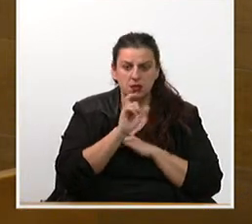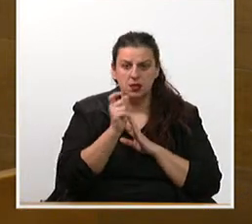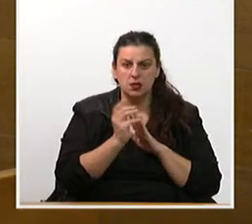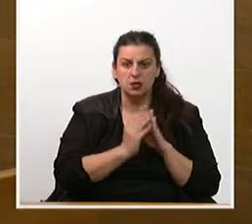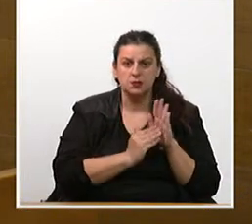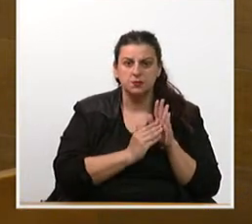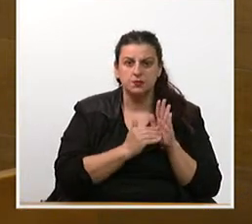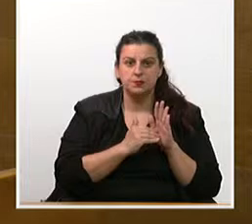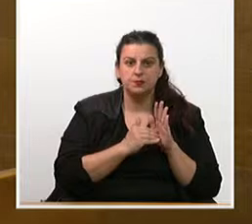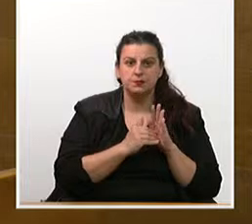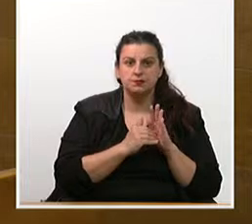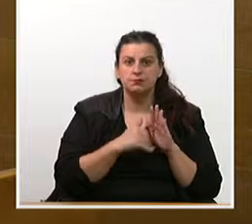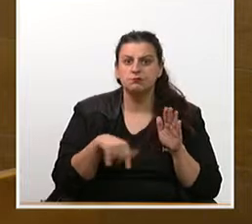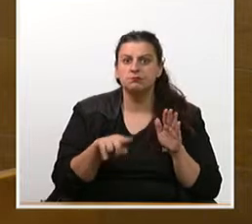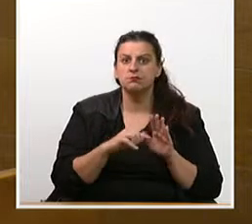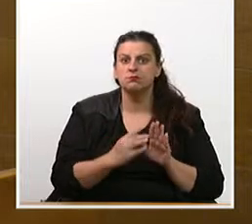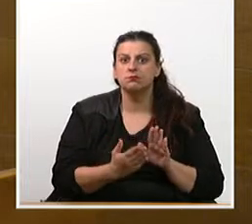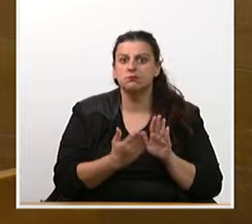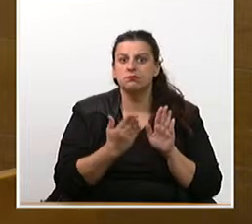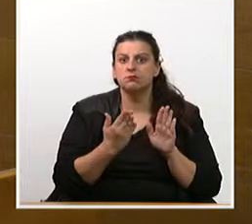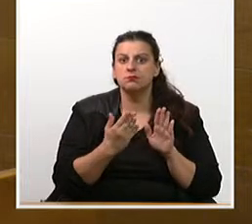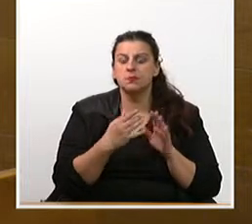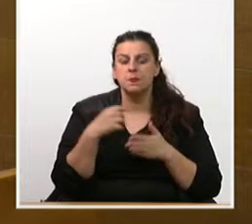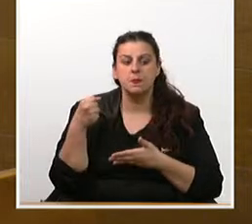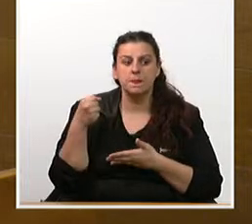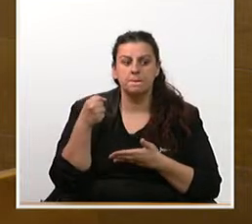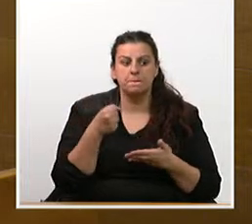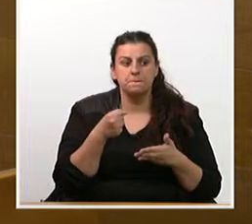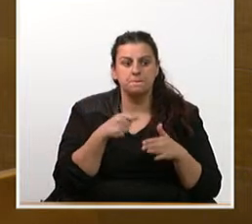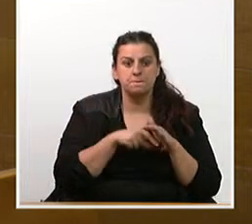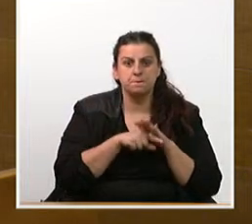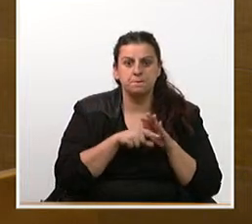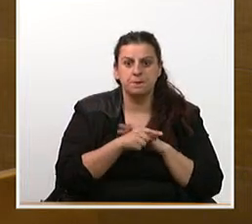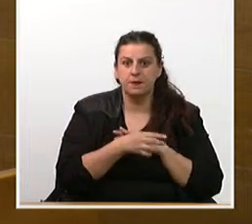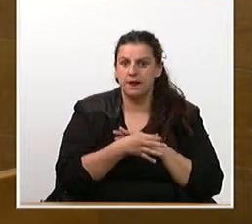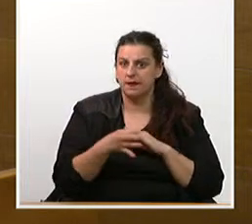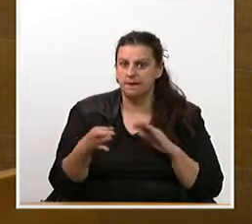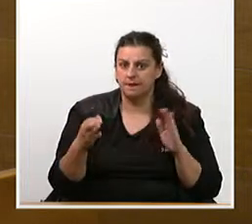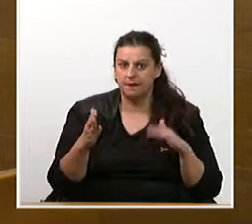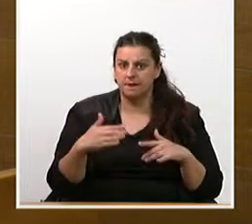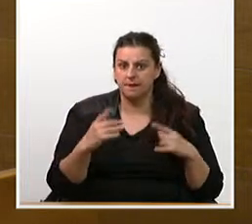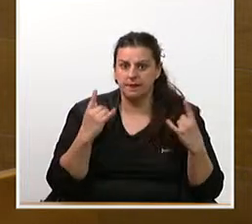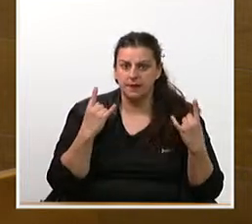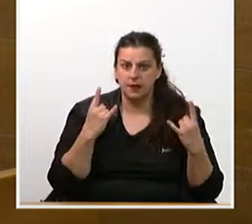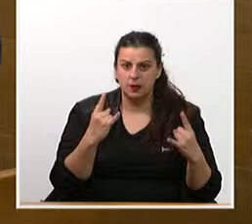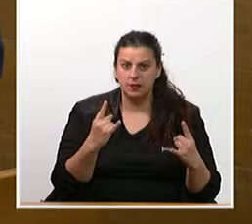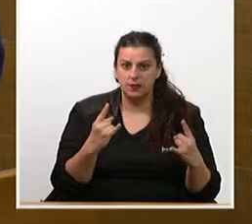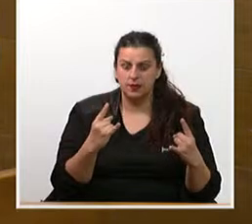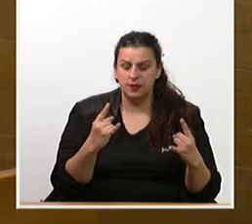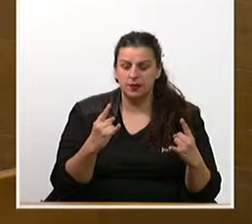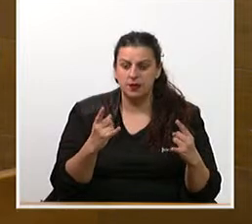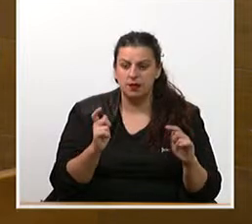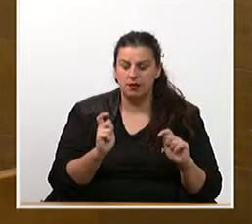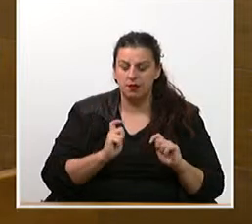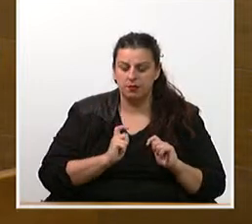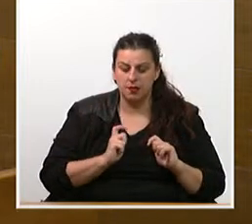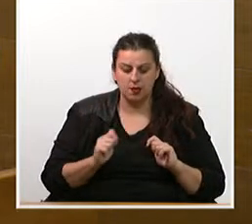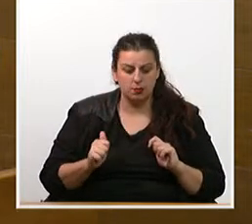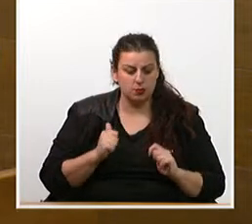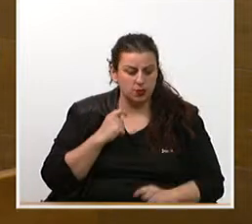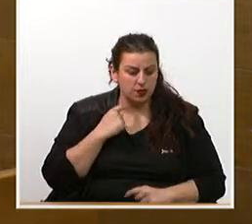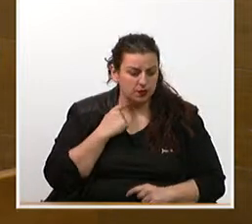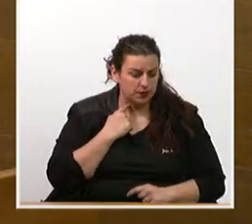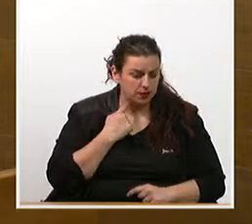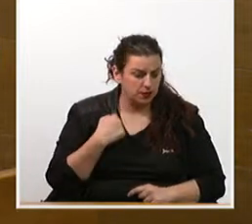comunidad nos enfrentamos ante una herencia donde la gestión ineficaz del botanic nos ha llevado a una pérdida de oportunidades para